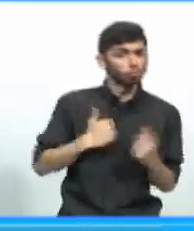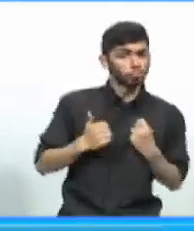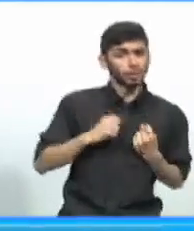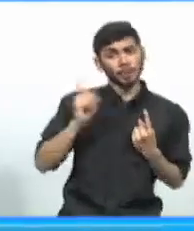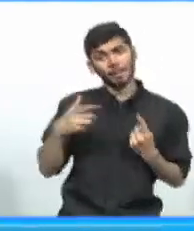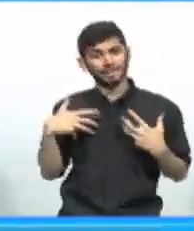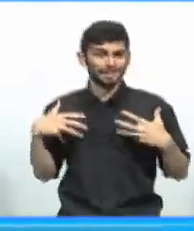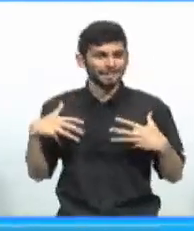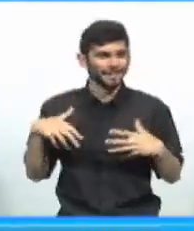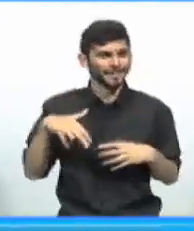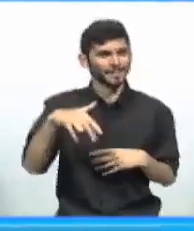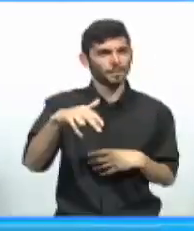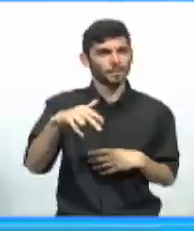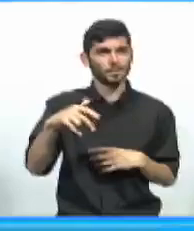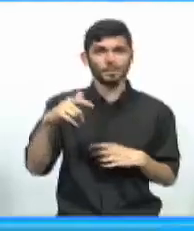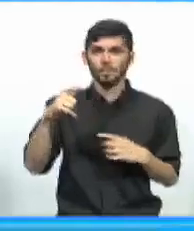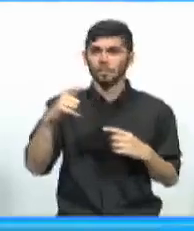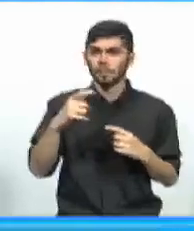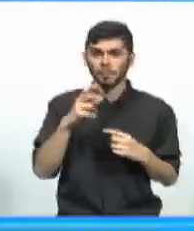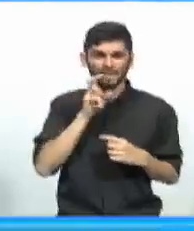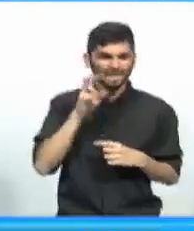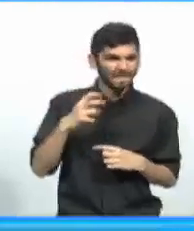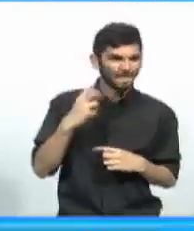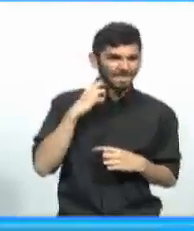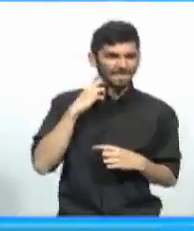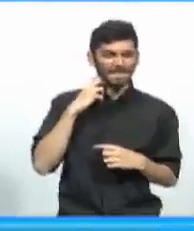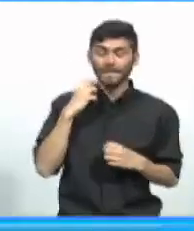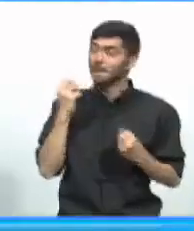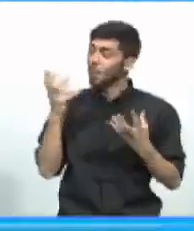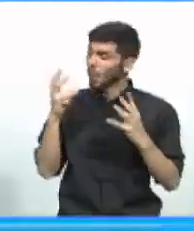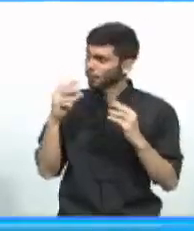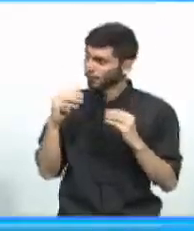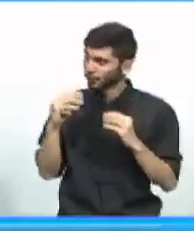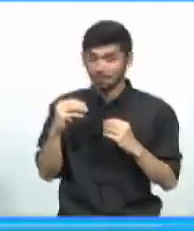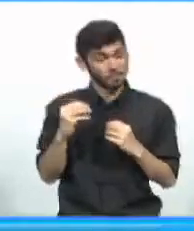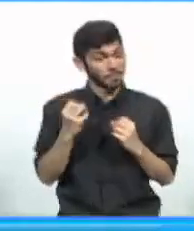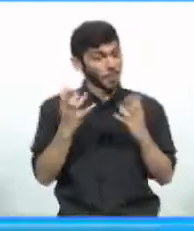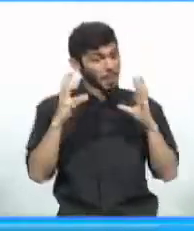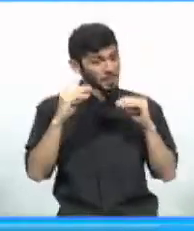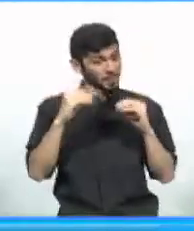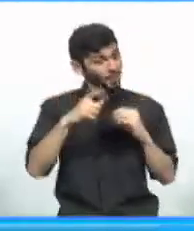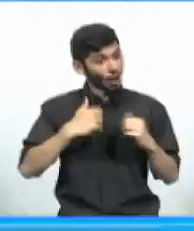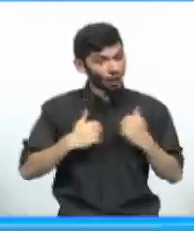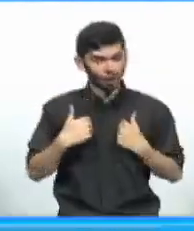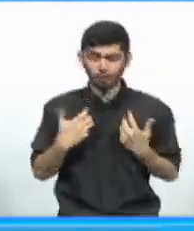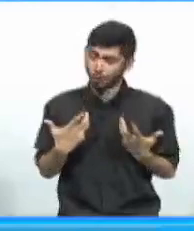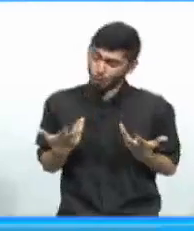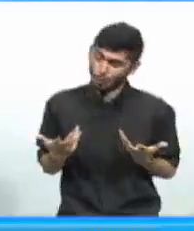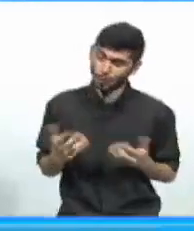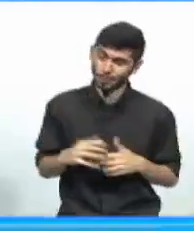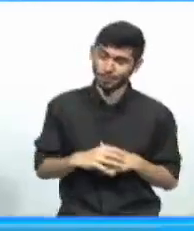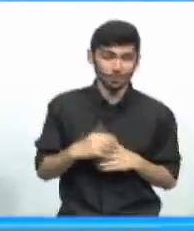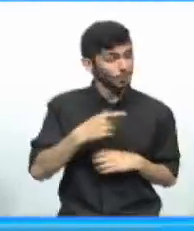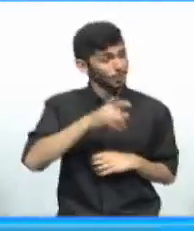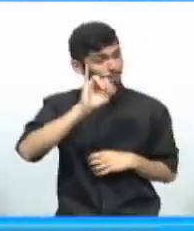fantasmagórico. Estoy con el Conde Galeto. ¿Qué tal? Buenas noches. Buenas noches. ¿Me vas a correr hoy? Obviamente. ¿Vas a